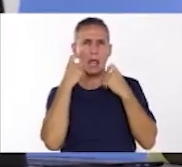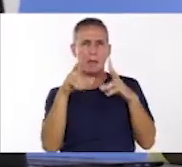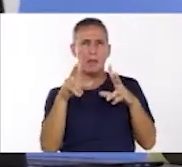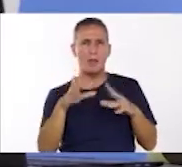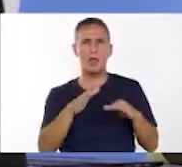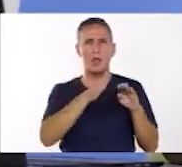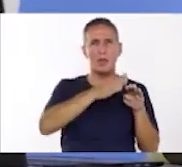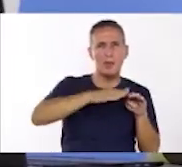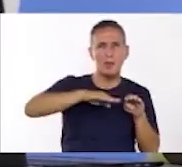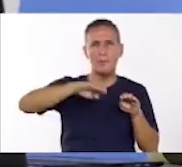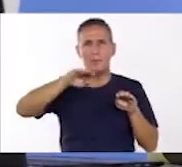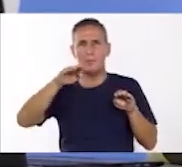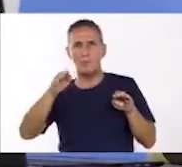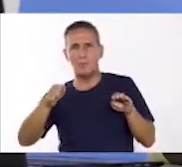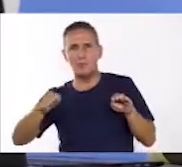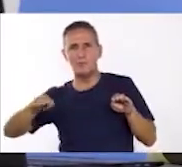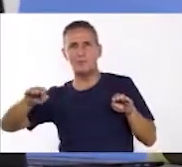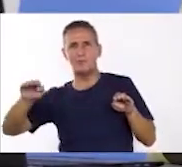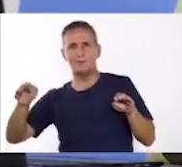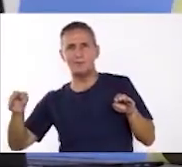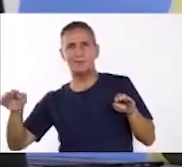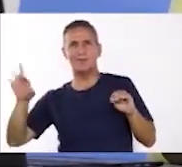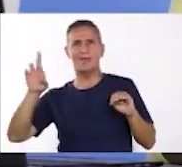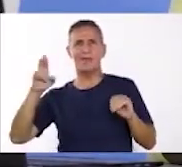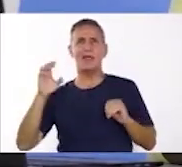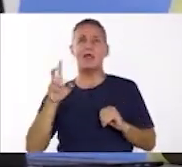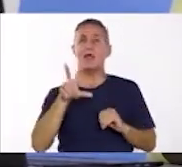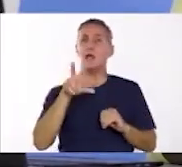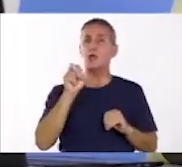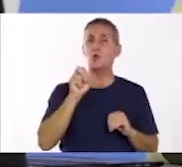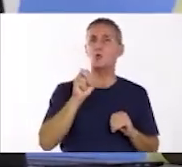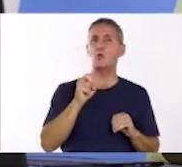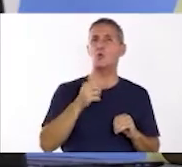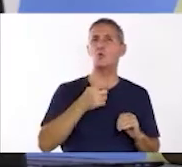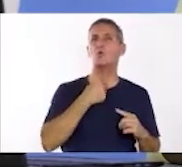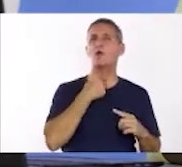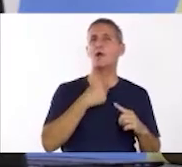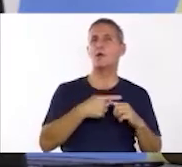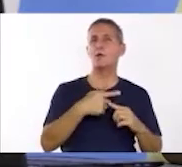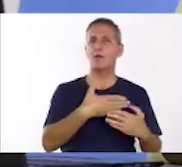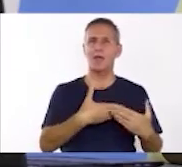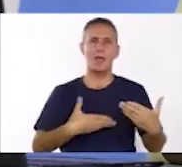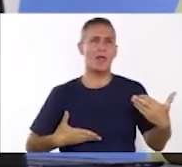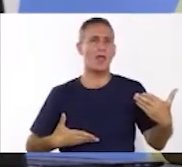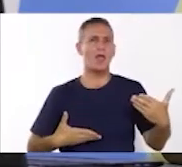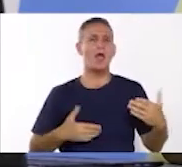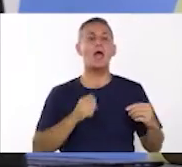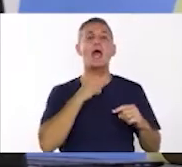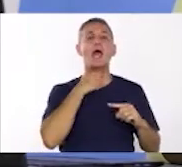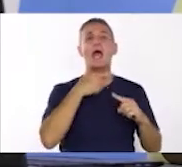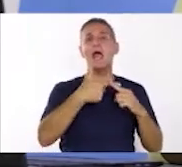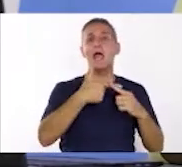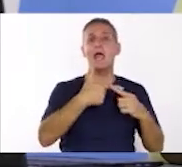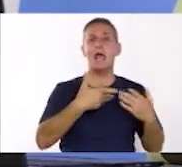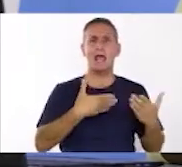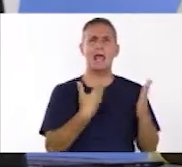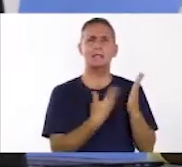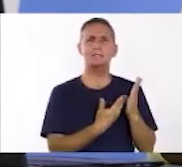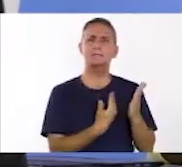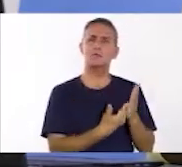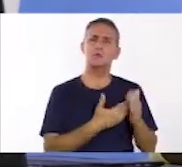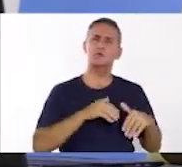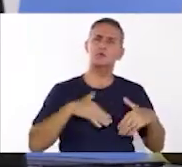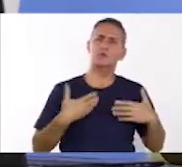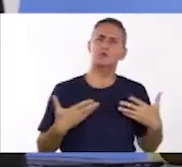con modulaciones rítmicas y nuevos recursos expresivos. Y demostró